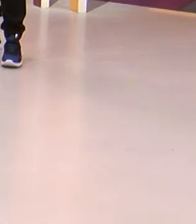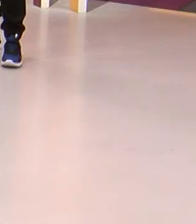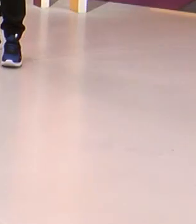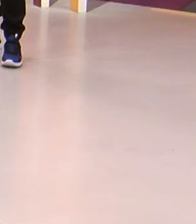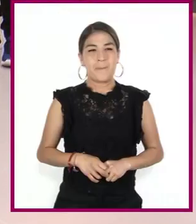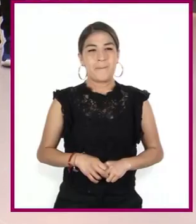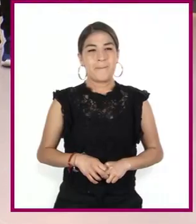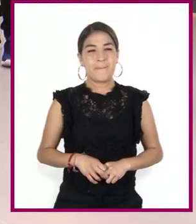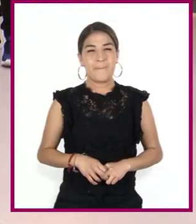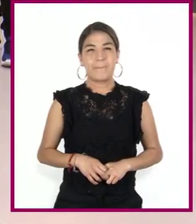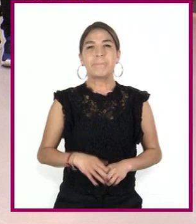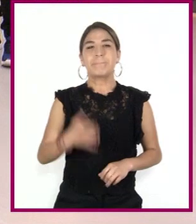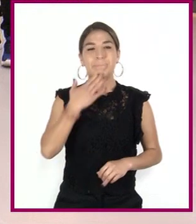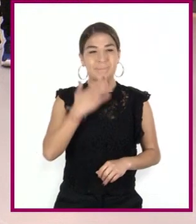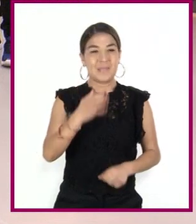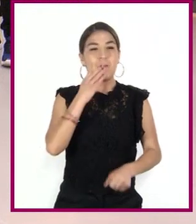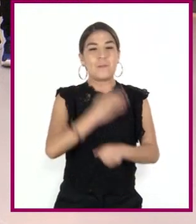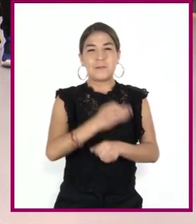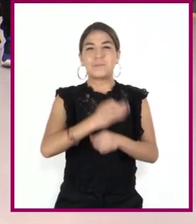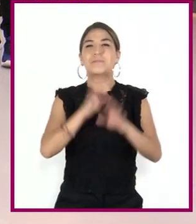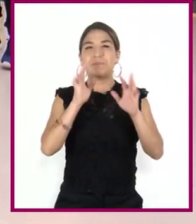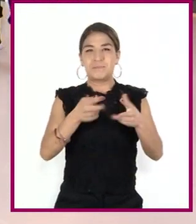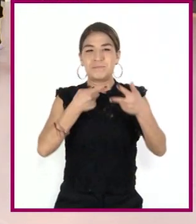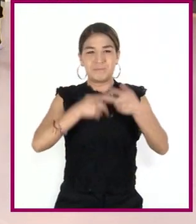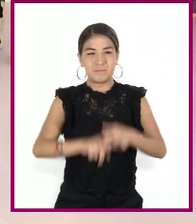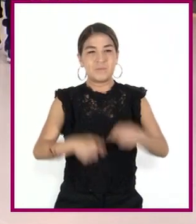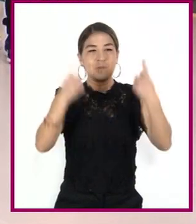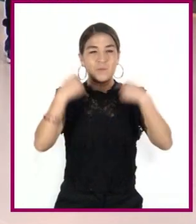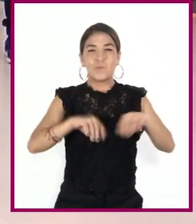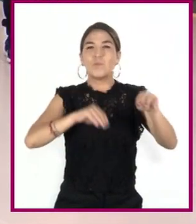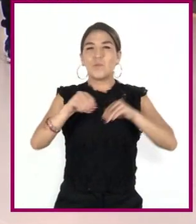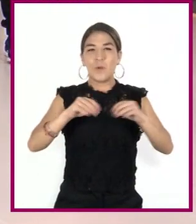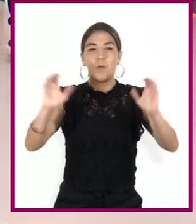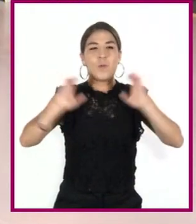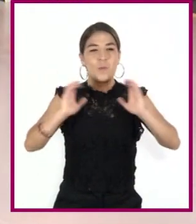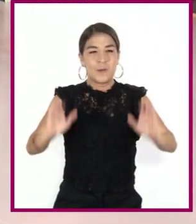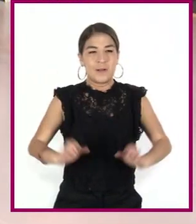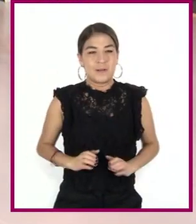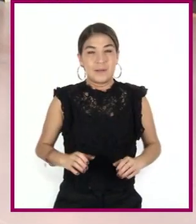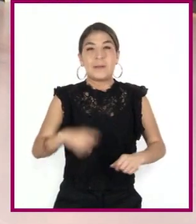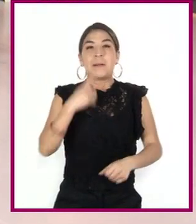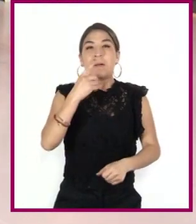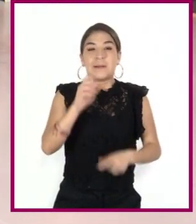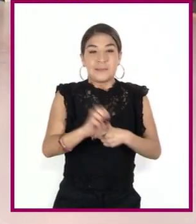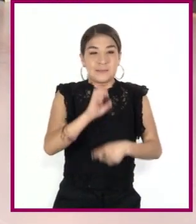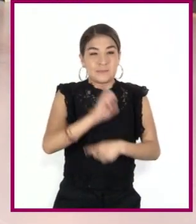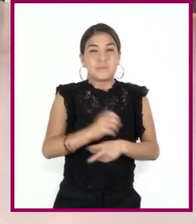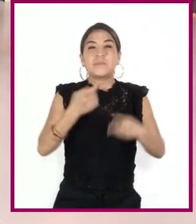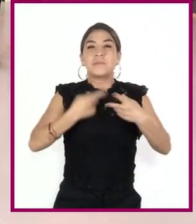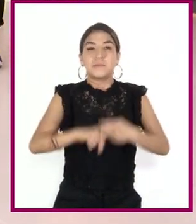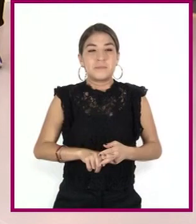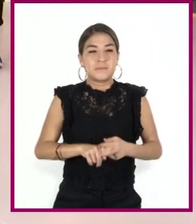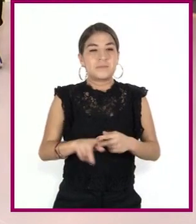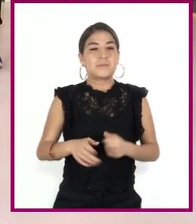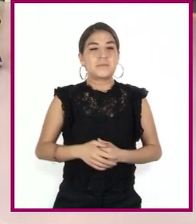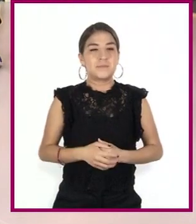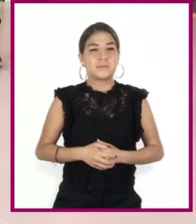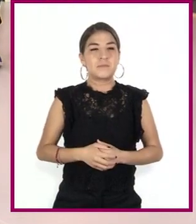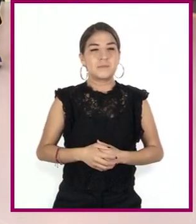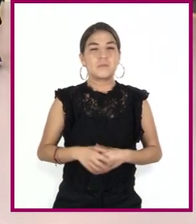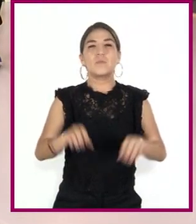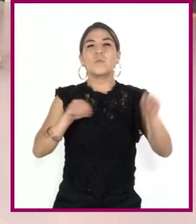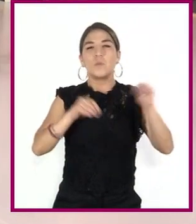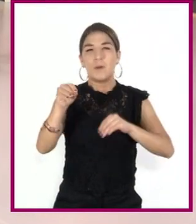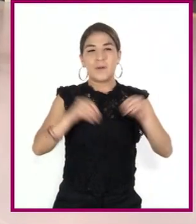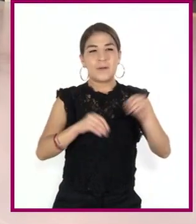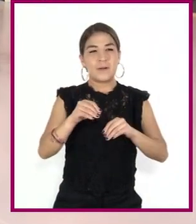Muy bien, vamos a comenzar con nuestra adecuación morfofuncional. Entonces vamos a comenzar con movimientos